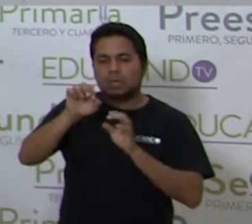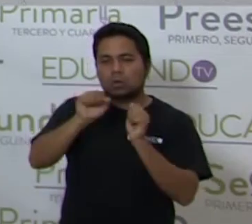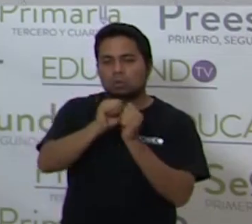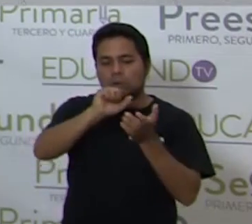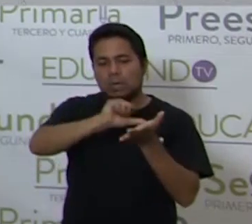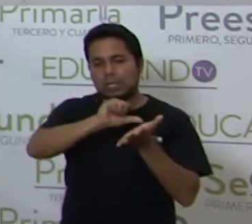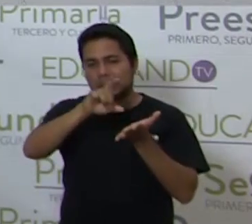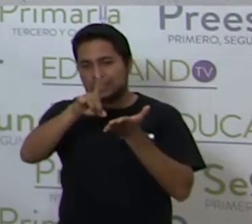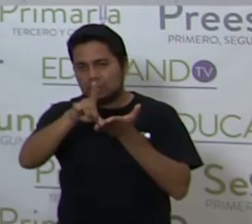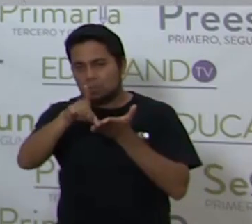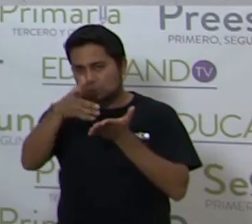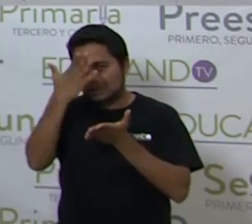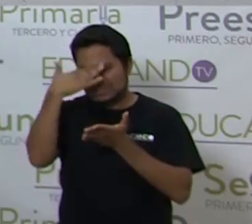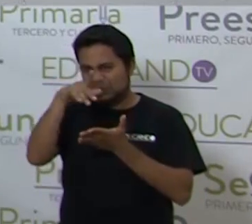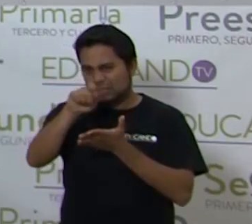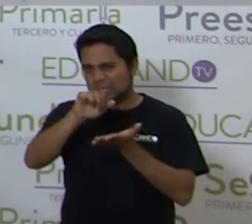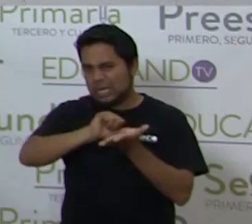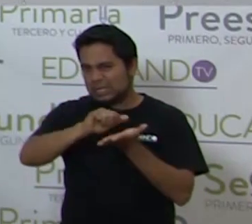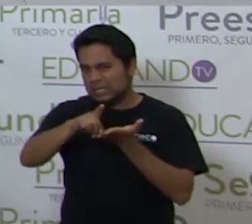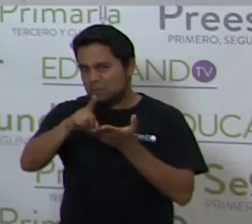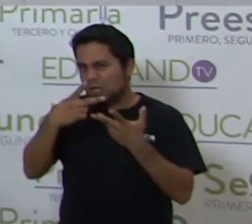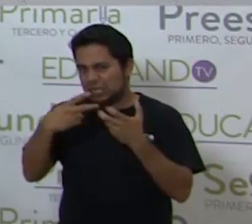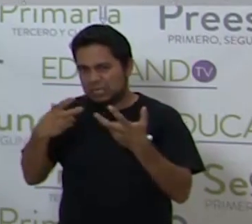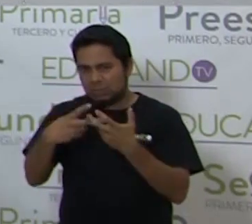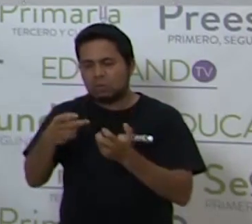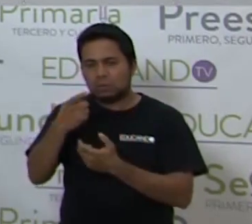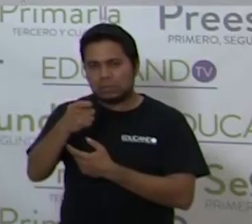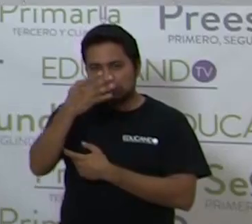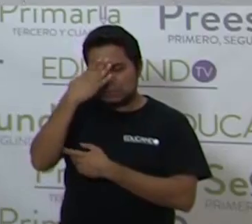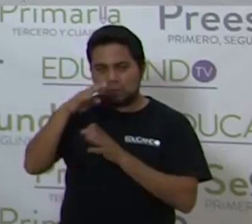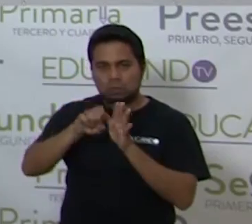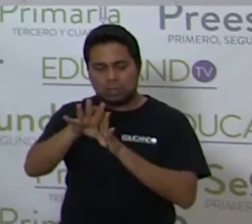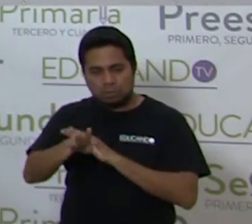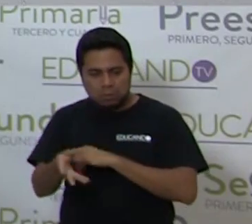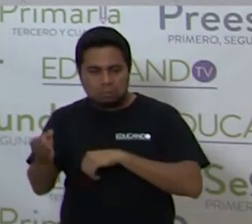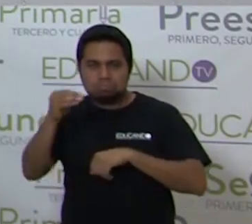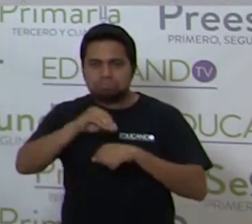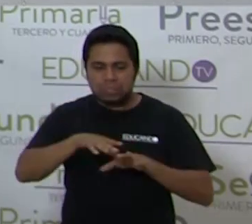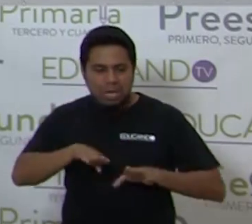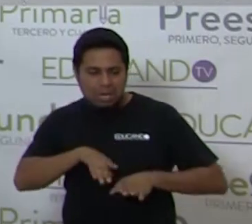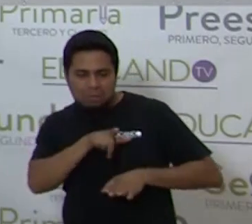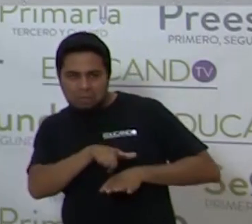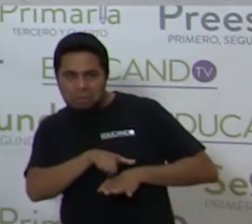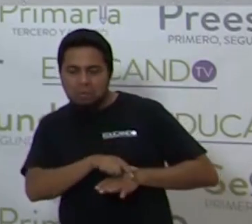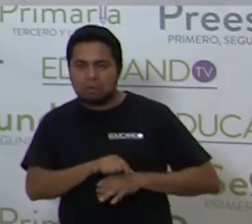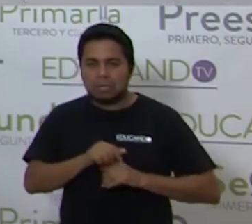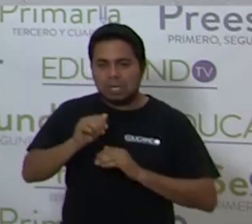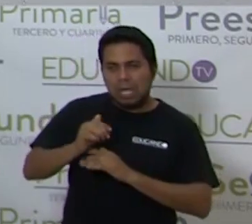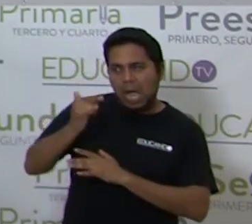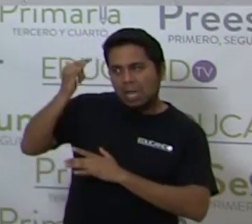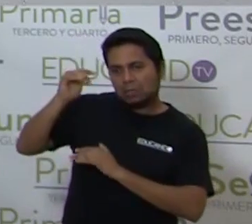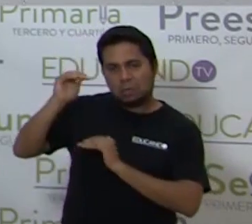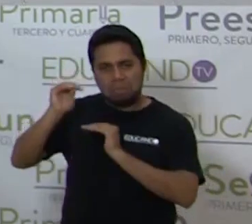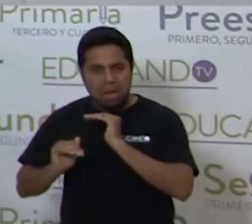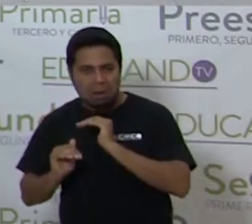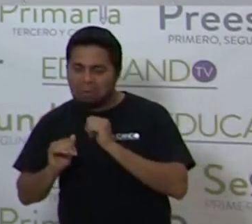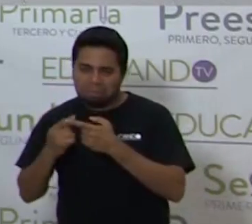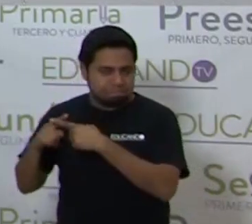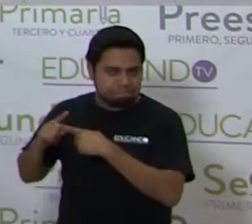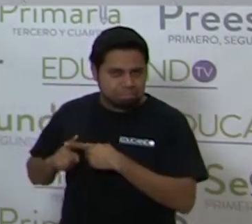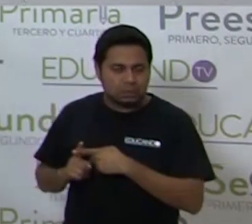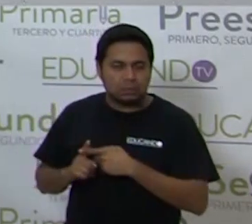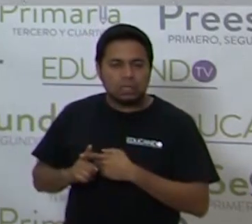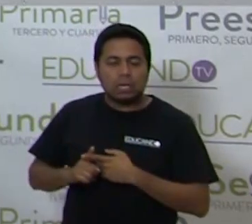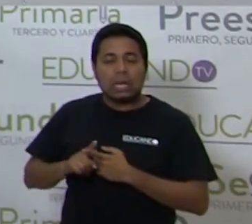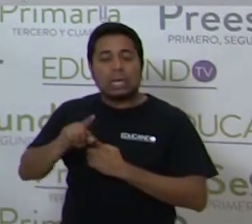Tú ya conoces los adjetivos, ¿bien? Adjetivos calificativos, por ejemplo, alto, bajo, etc. ¿Bien? Es